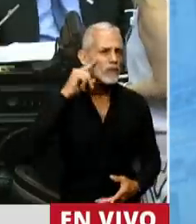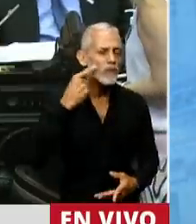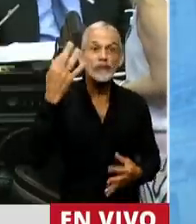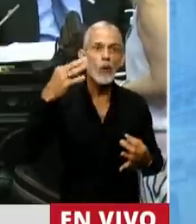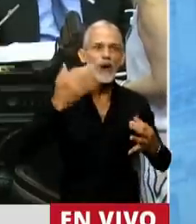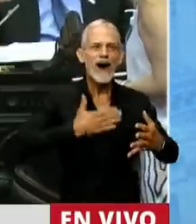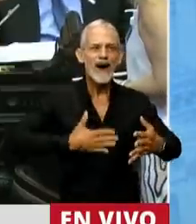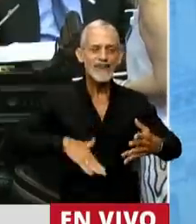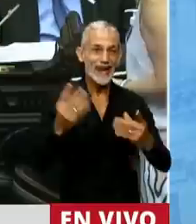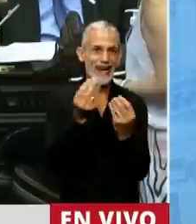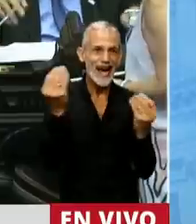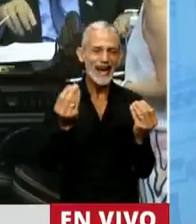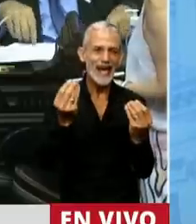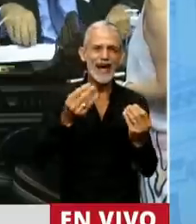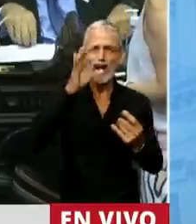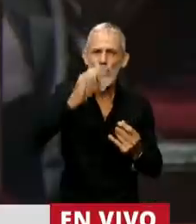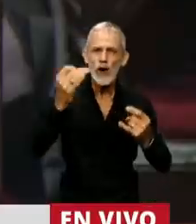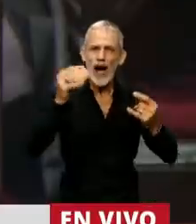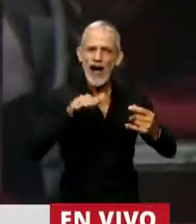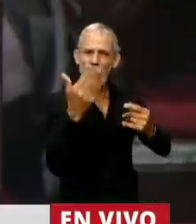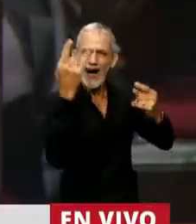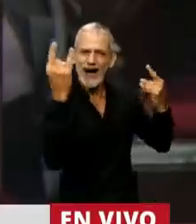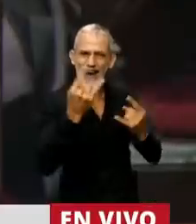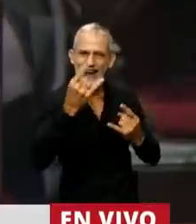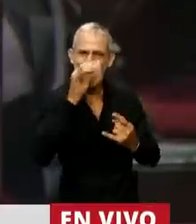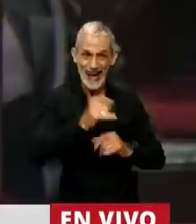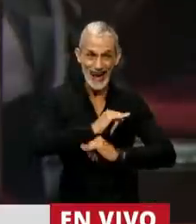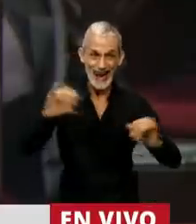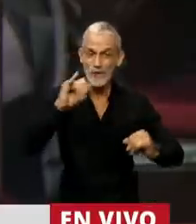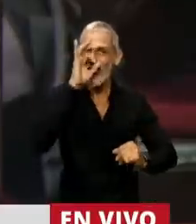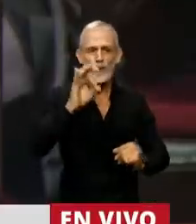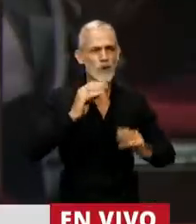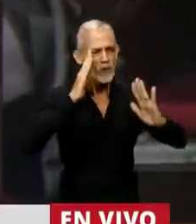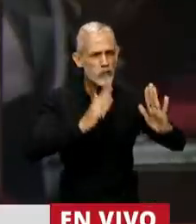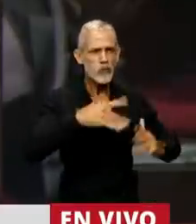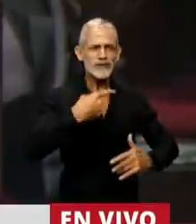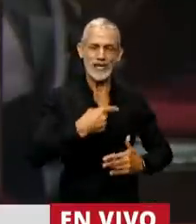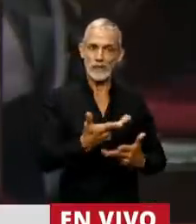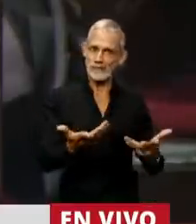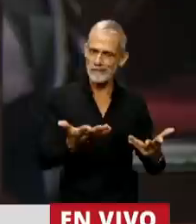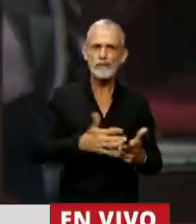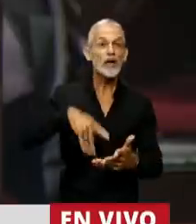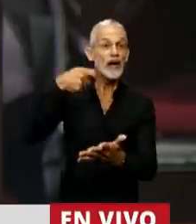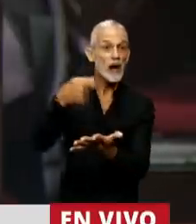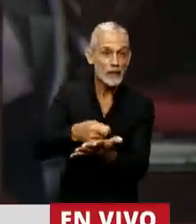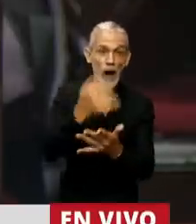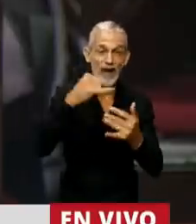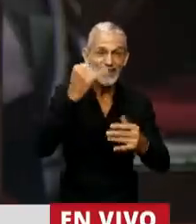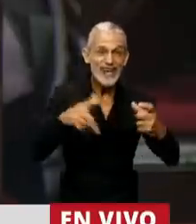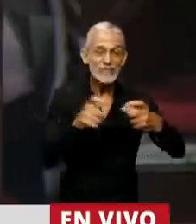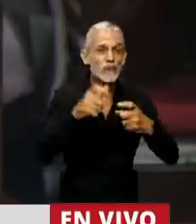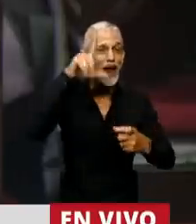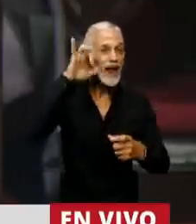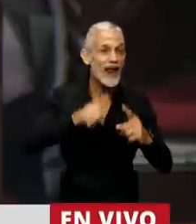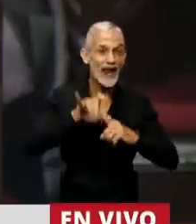única tranquilidad es que no ha defeccionado nada de lo que dijo durante la campaña. Bueno, el pago de los intereses de la